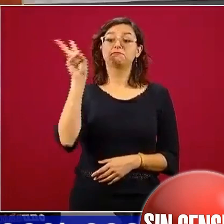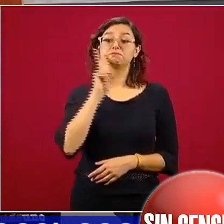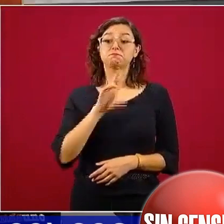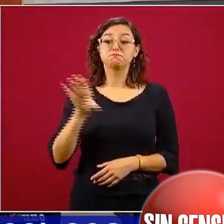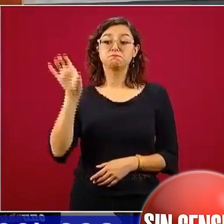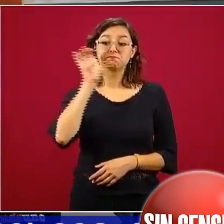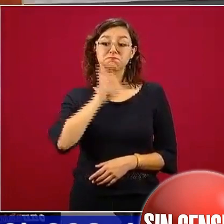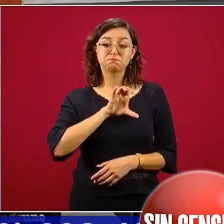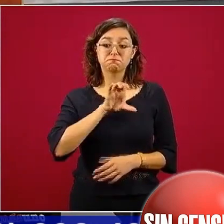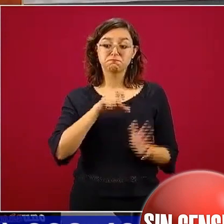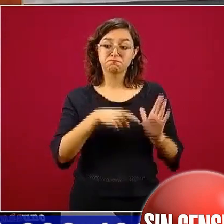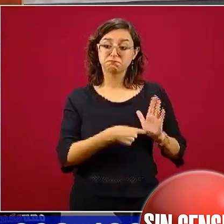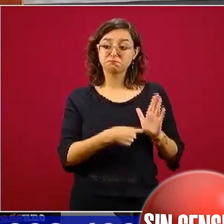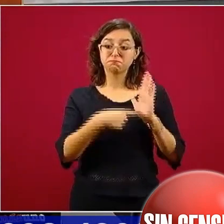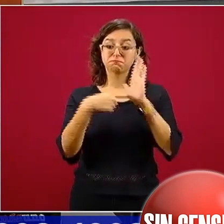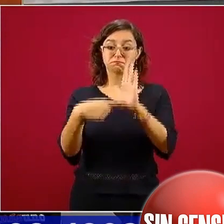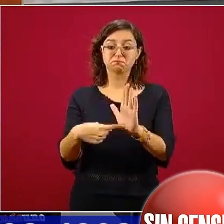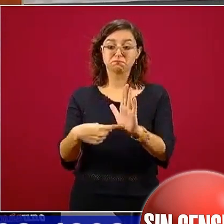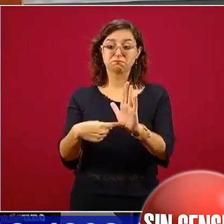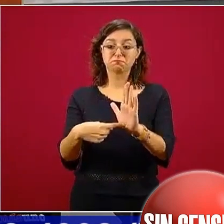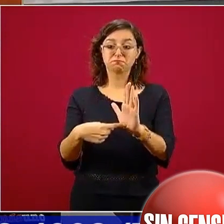la verdadera